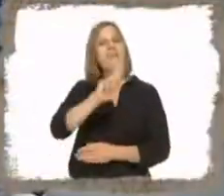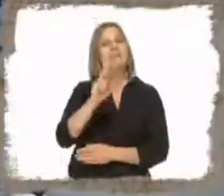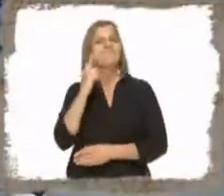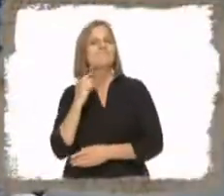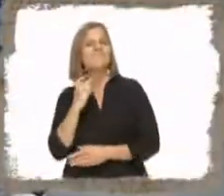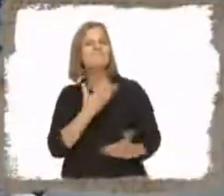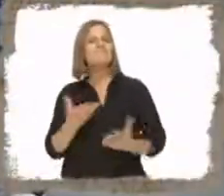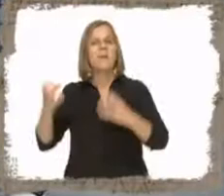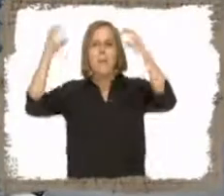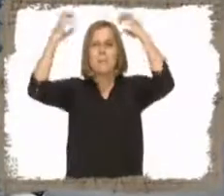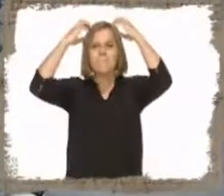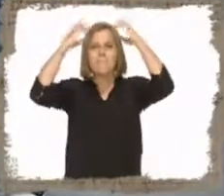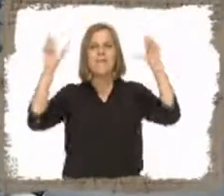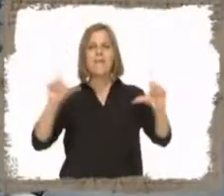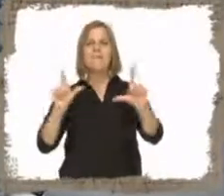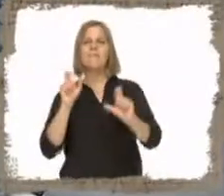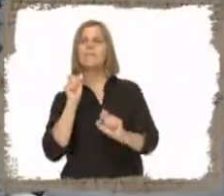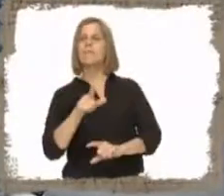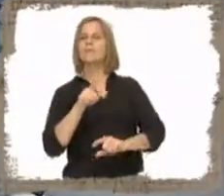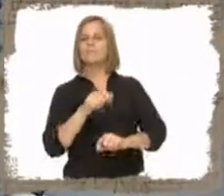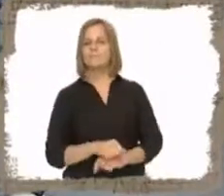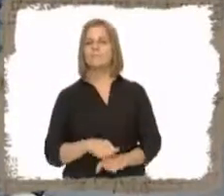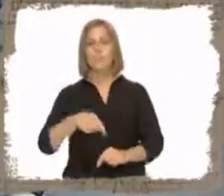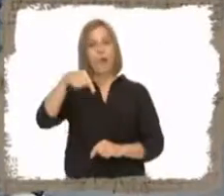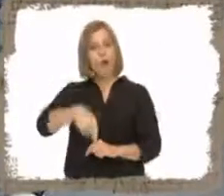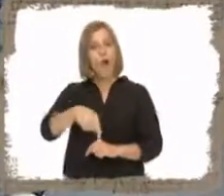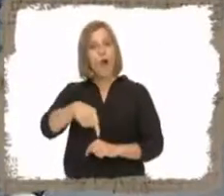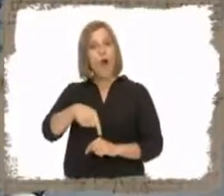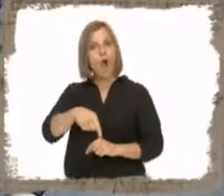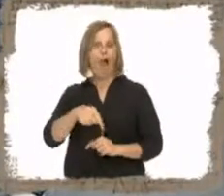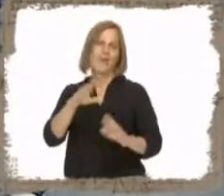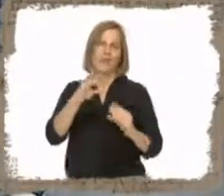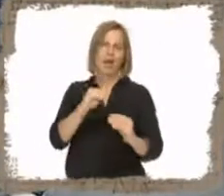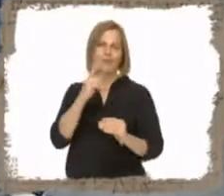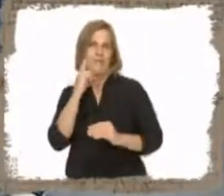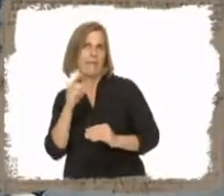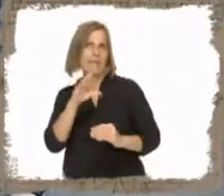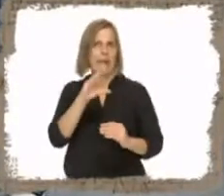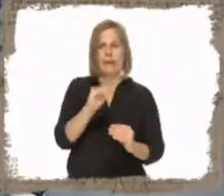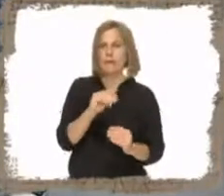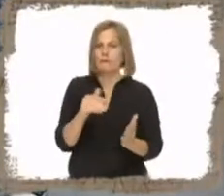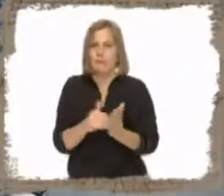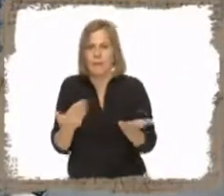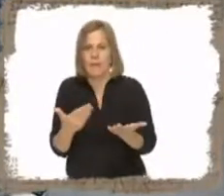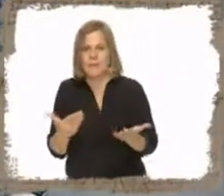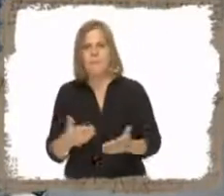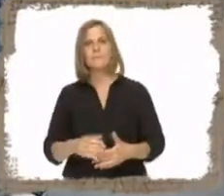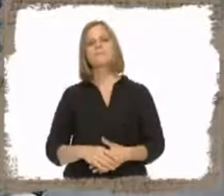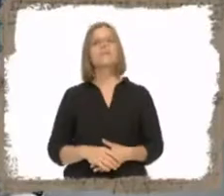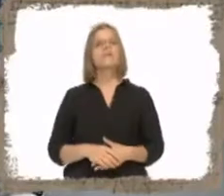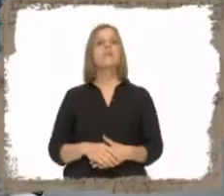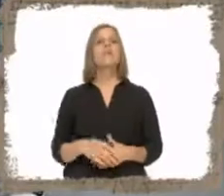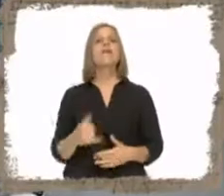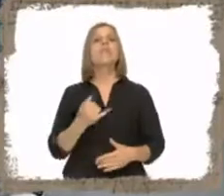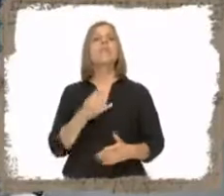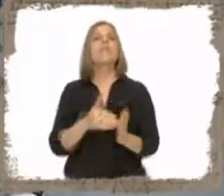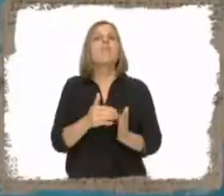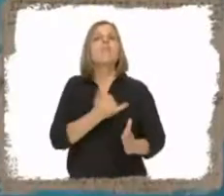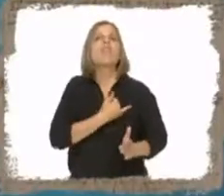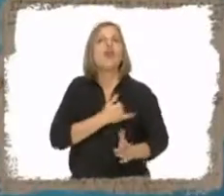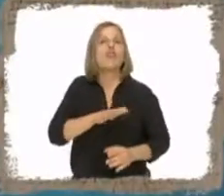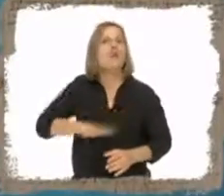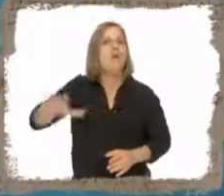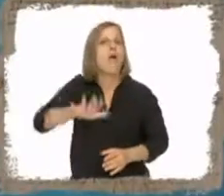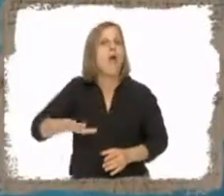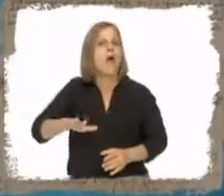Bienvenidos y bienvenidas a Piki Visión. En el día de hoy o la noche, depende del momento en el que estén mirando este programa. Y de dónde